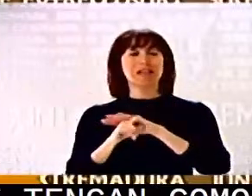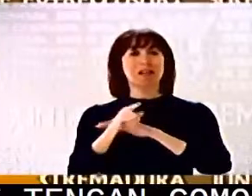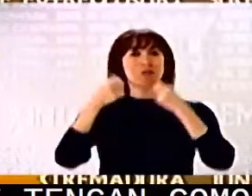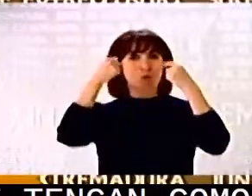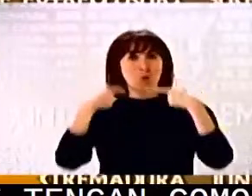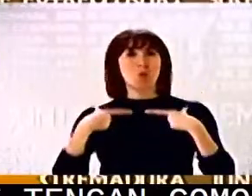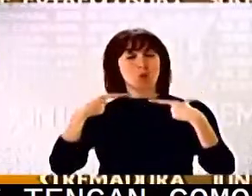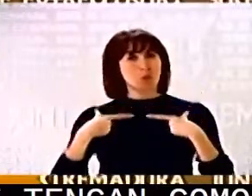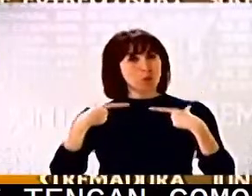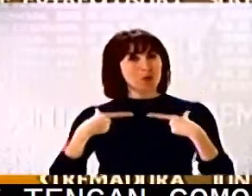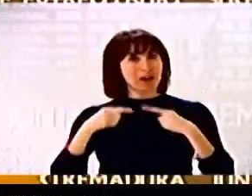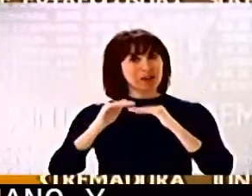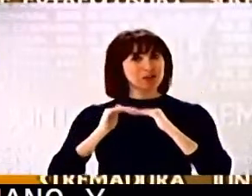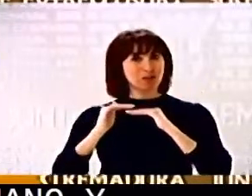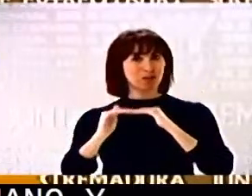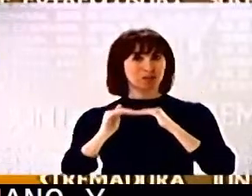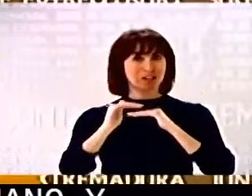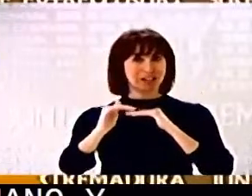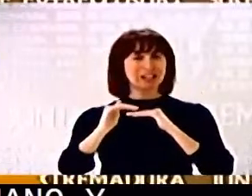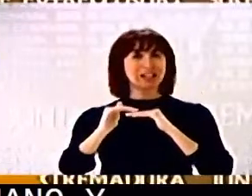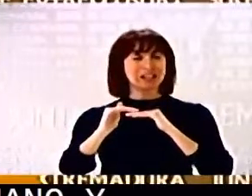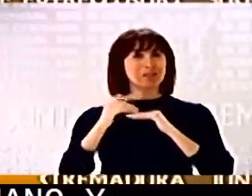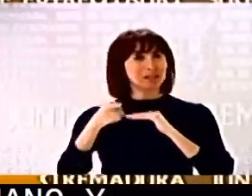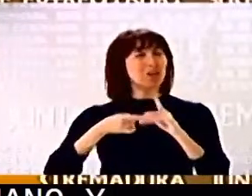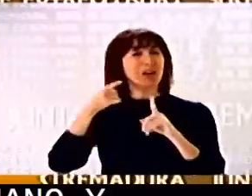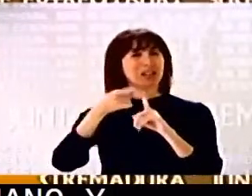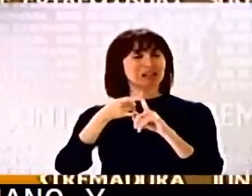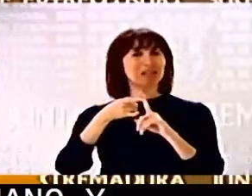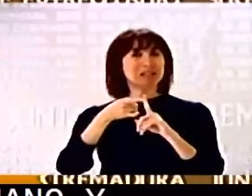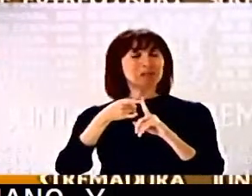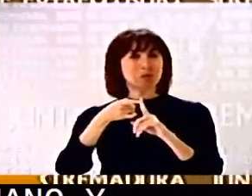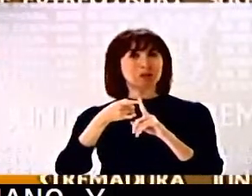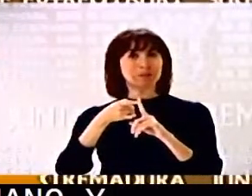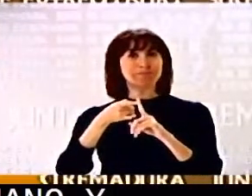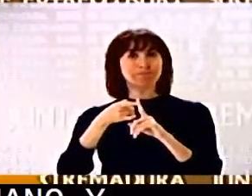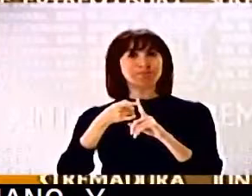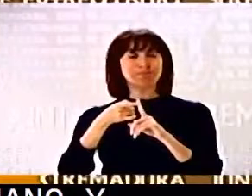humano y sostenible, que tengan como finalidad